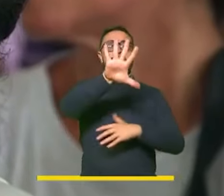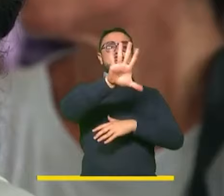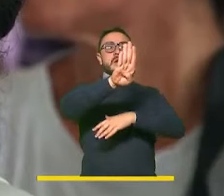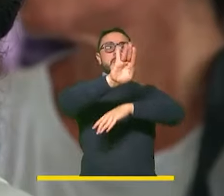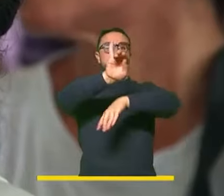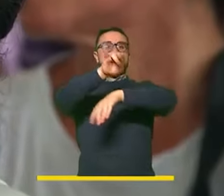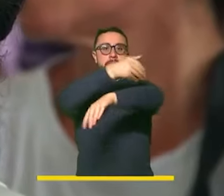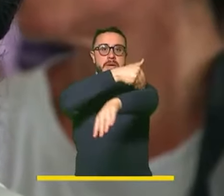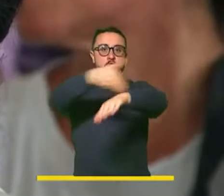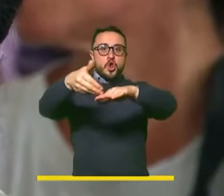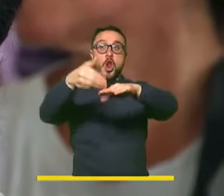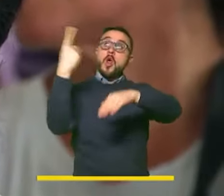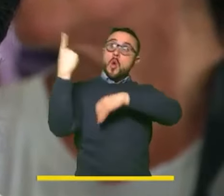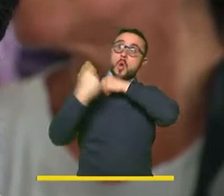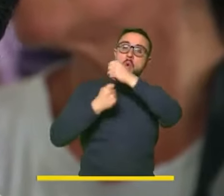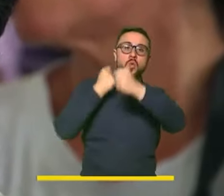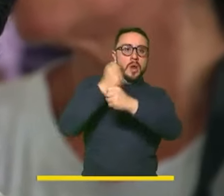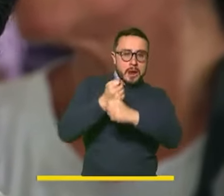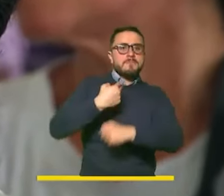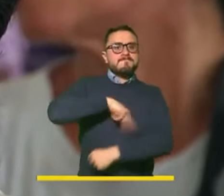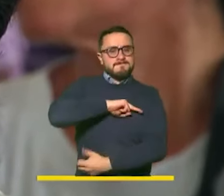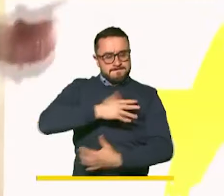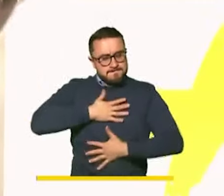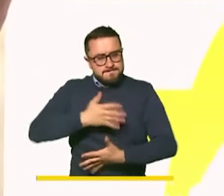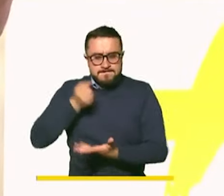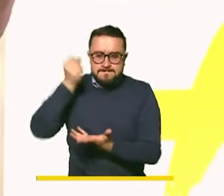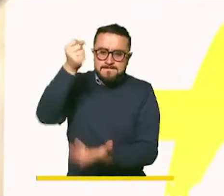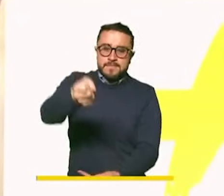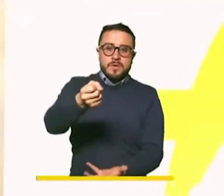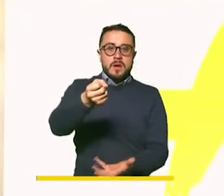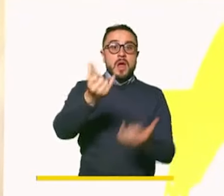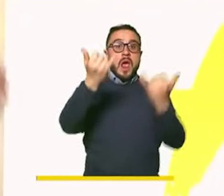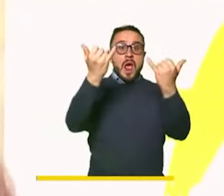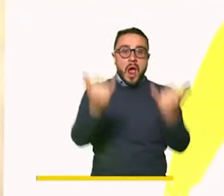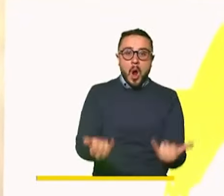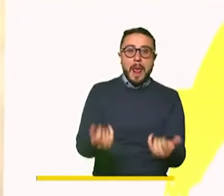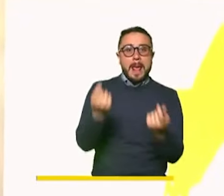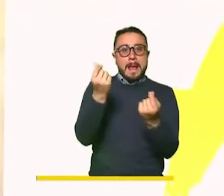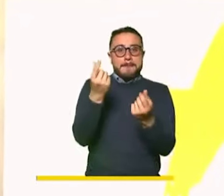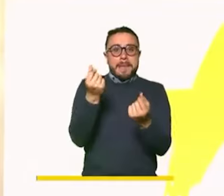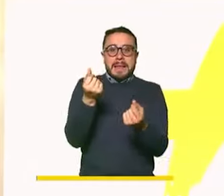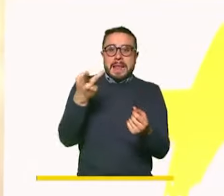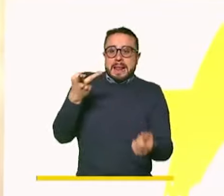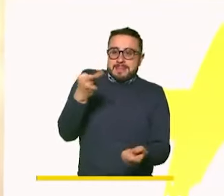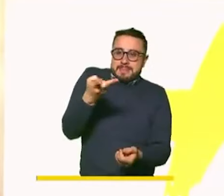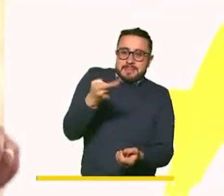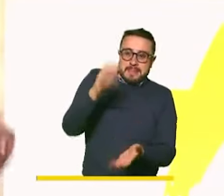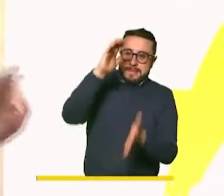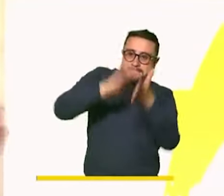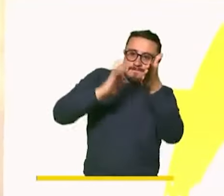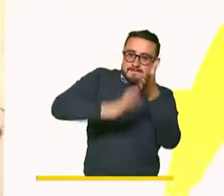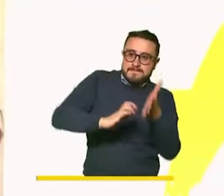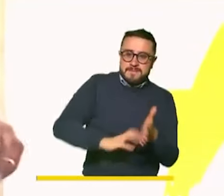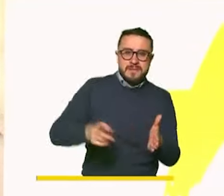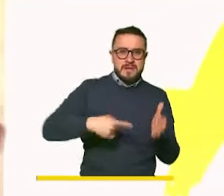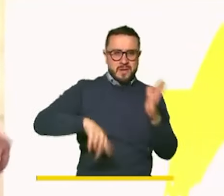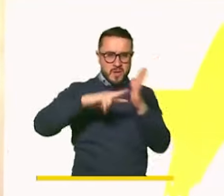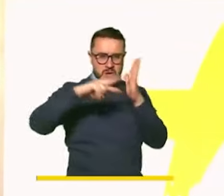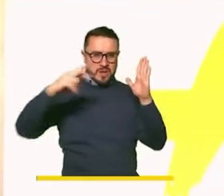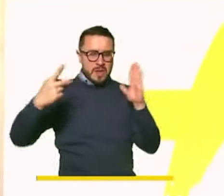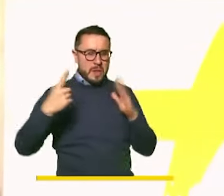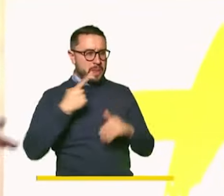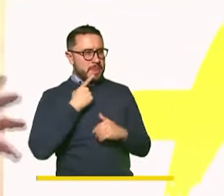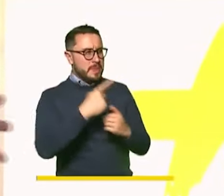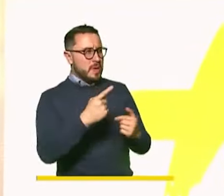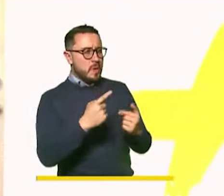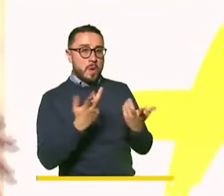5 billones pusimos en un año. Ahora viene un recorte presupuestal. Y los técnicos, lo primero que